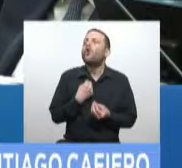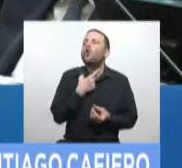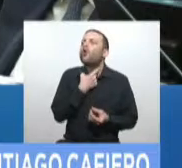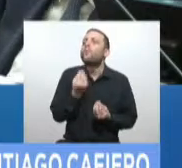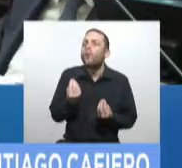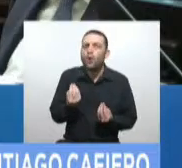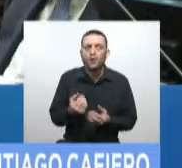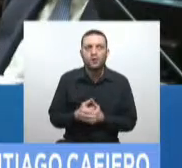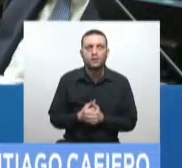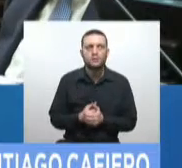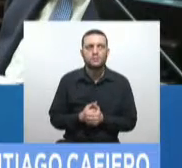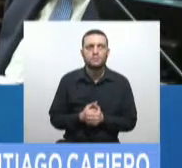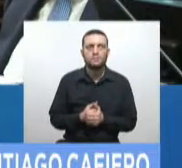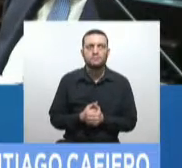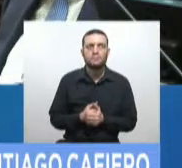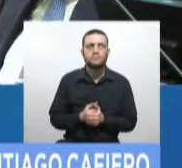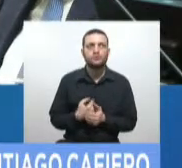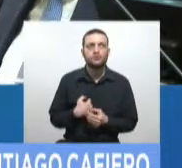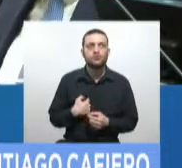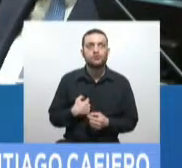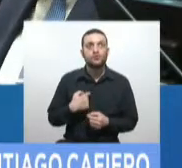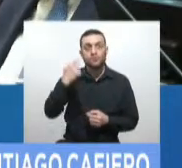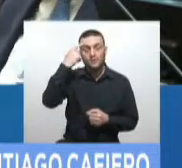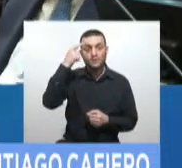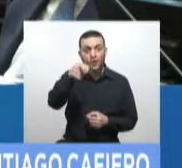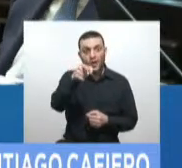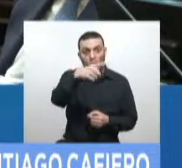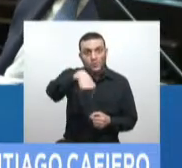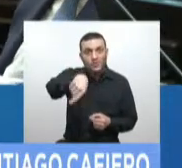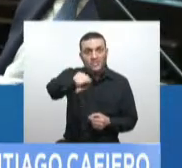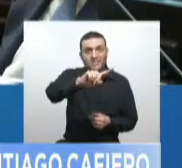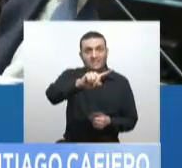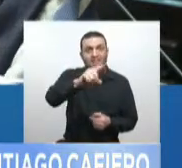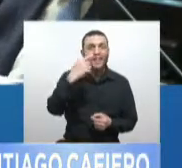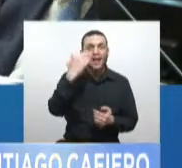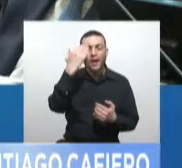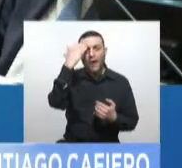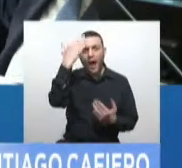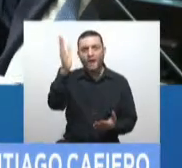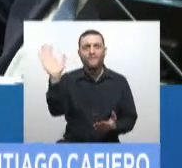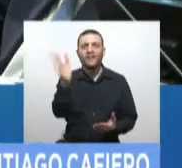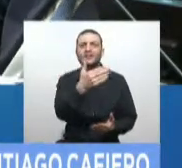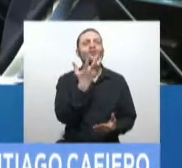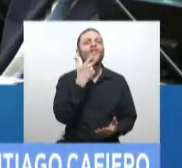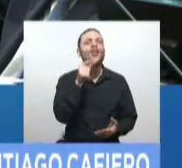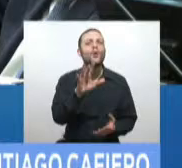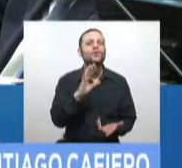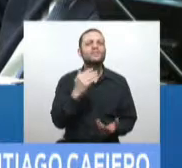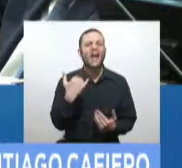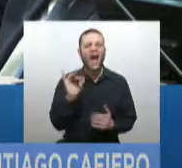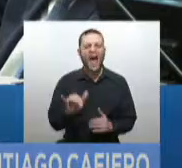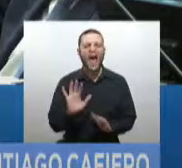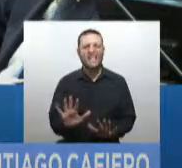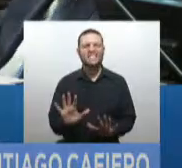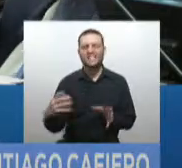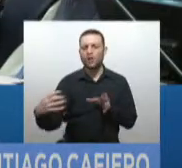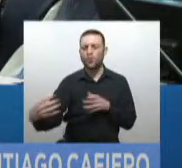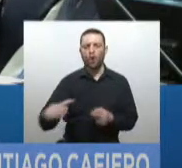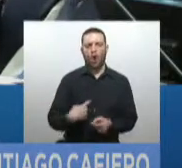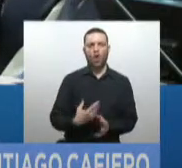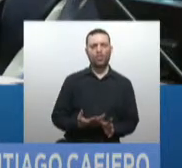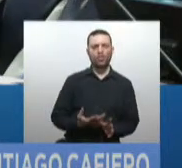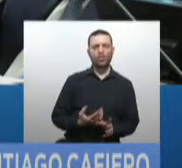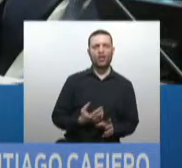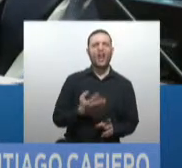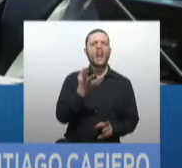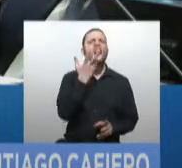Santiago Cafiero en materia de inflación. También le preguntaron sobre las negociaciones con el Club de París y el FMI, básicamente si podía llegar a